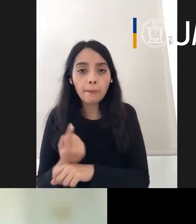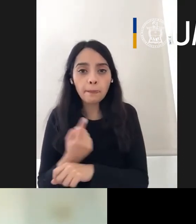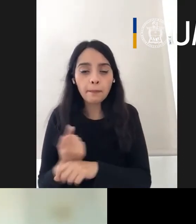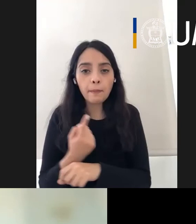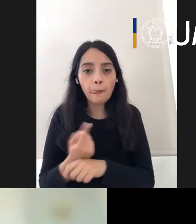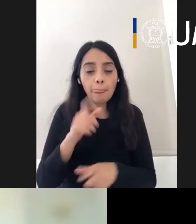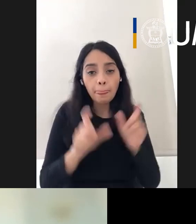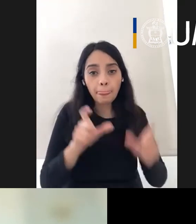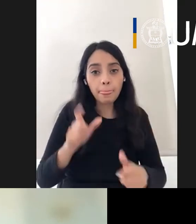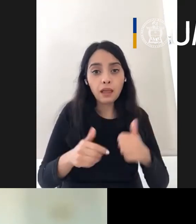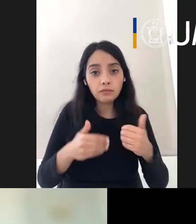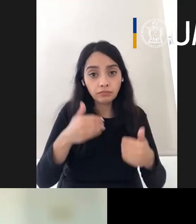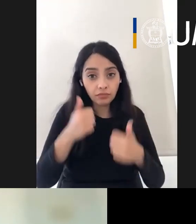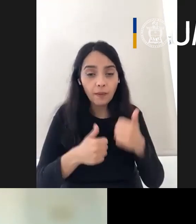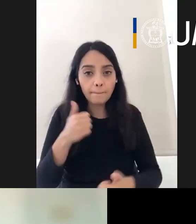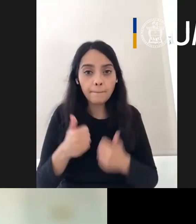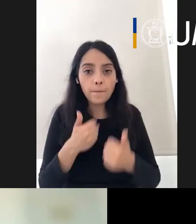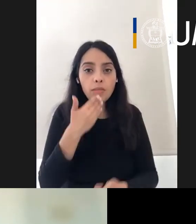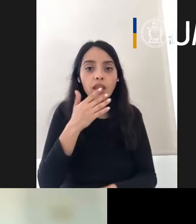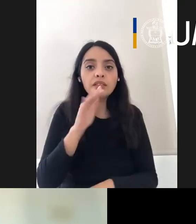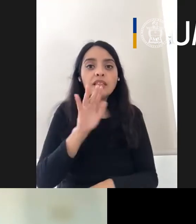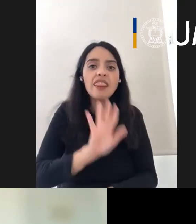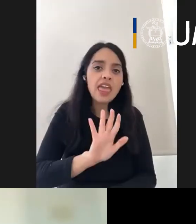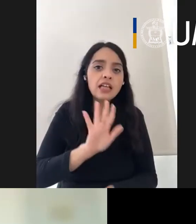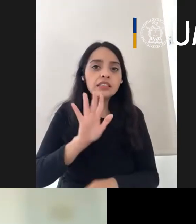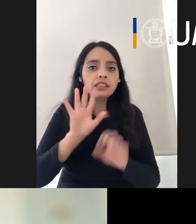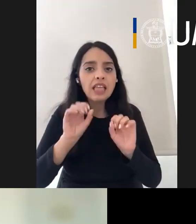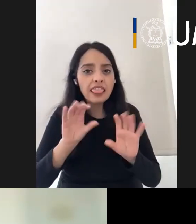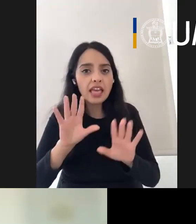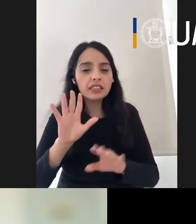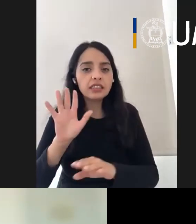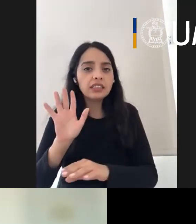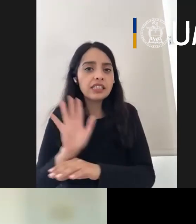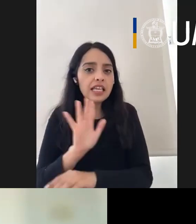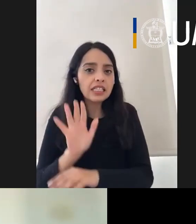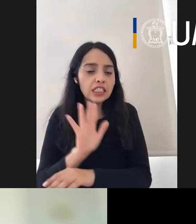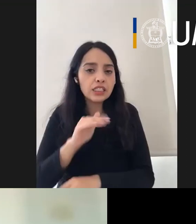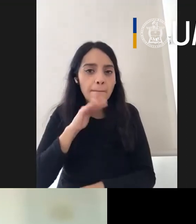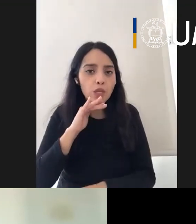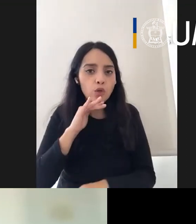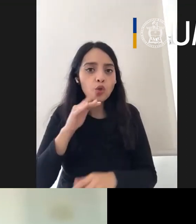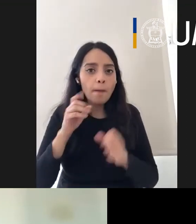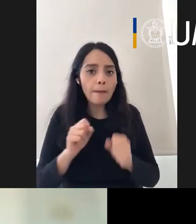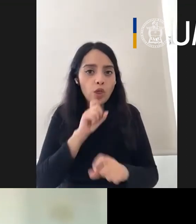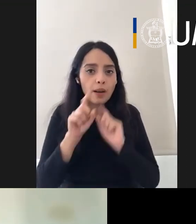también. Tenemos 10 a 15 minutos para poder llevar a cabo preguntas.